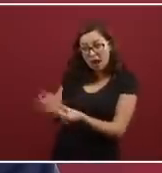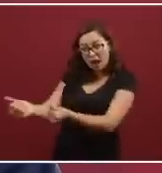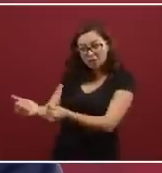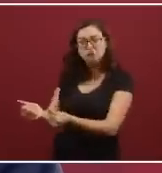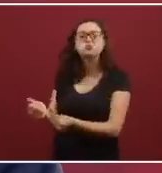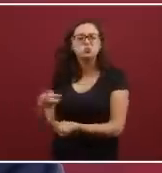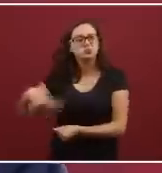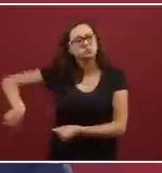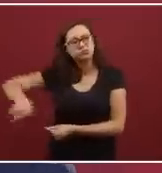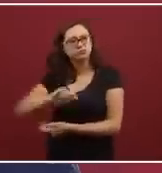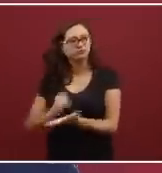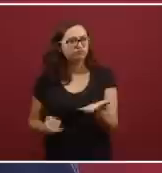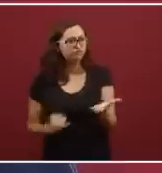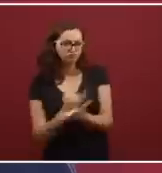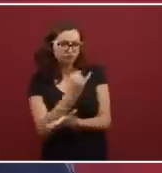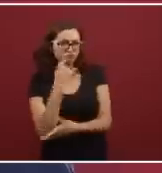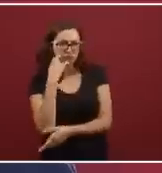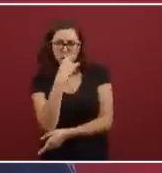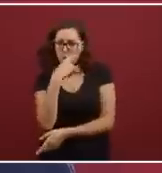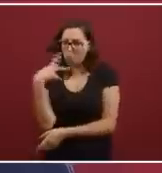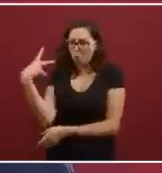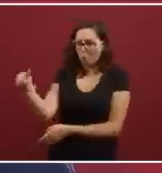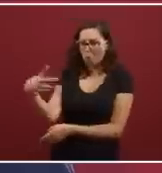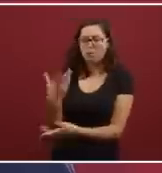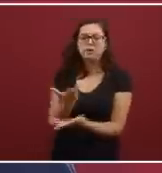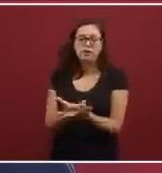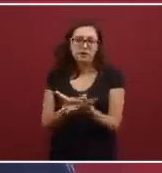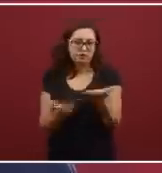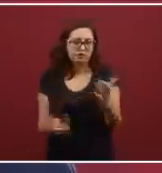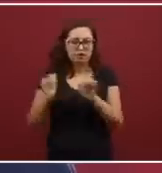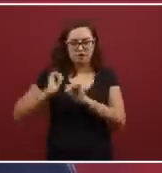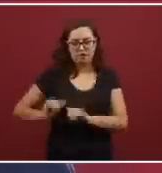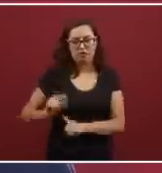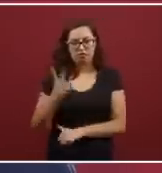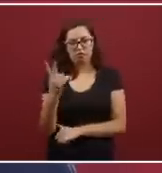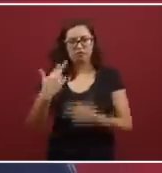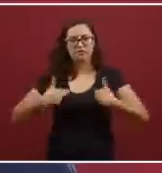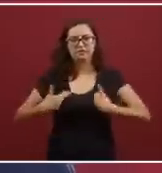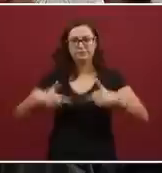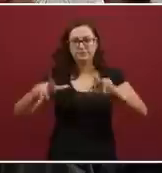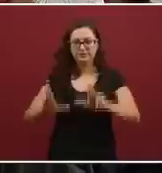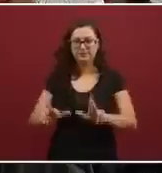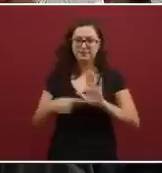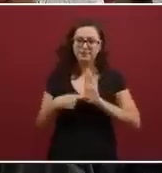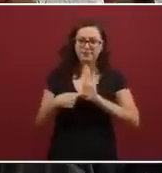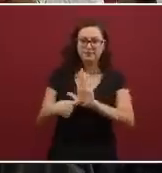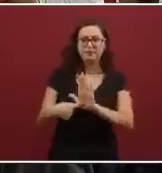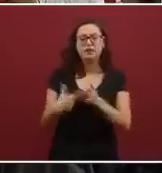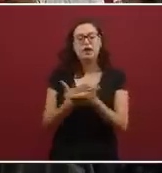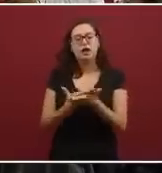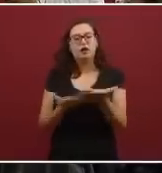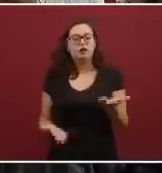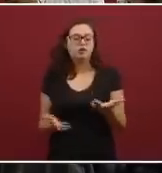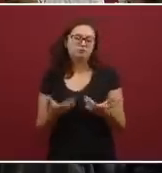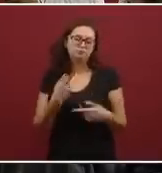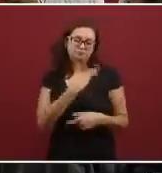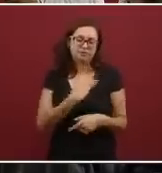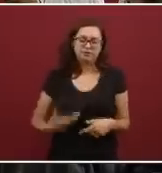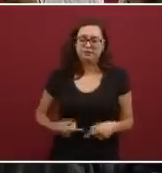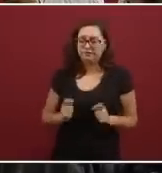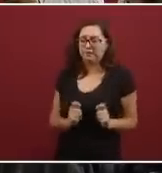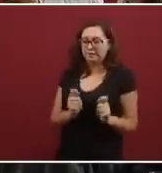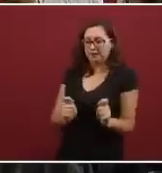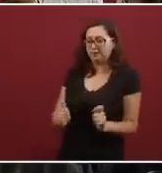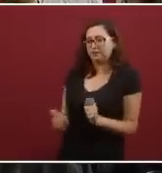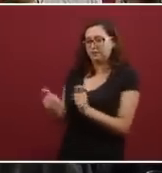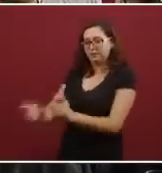autoridades, entonces procederemos en ese sentido a entregar, a que el señor presidente les entregue los cheques y